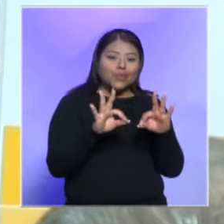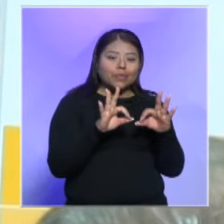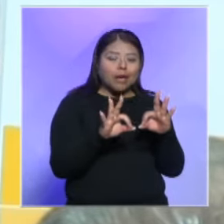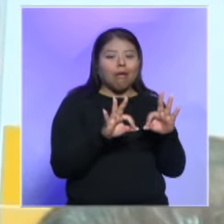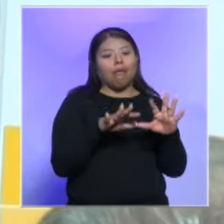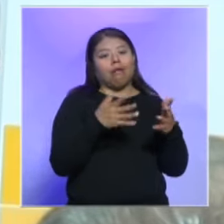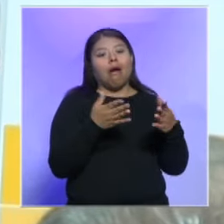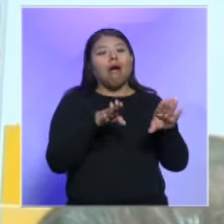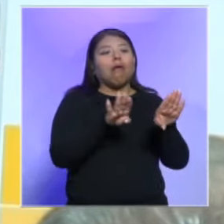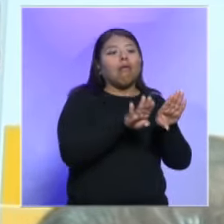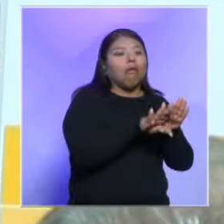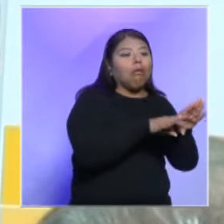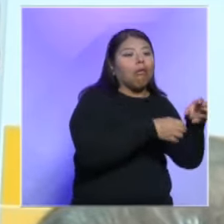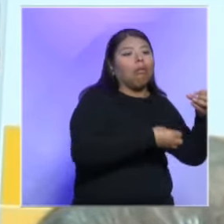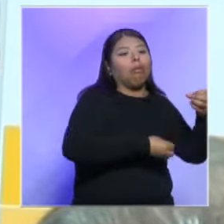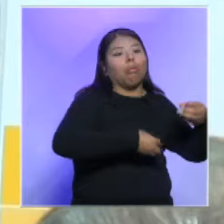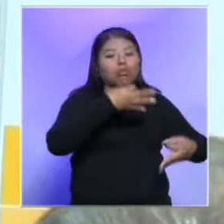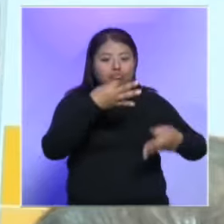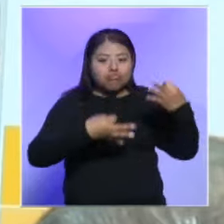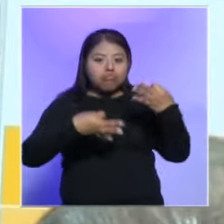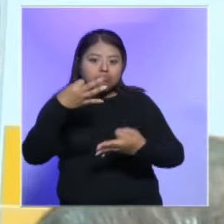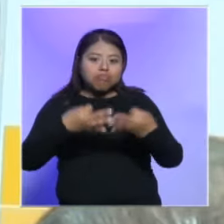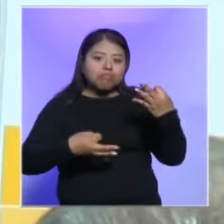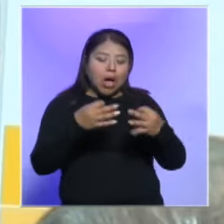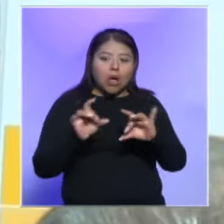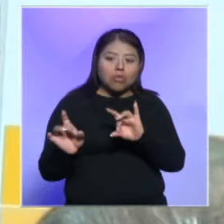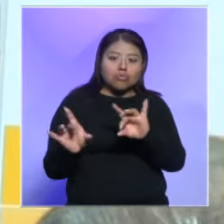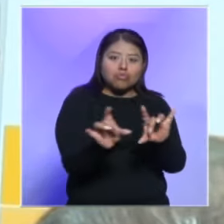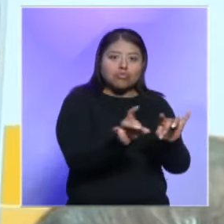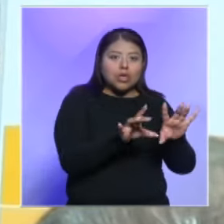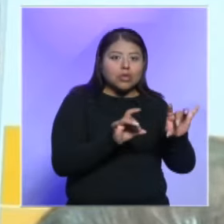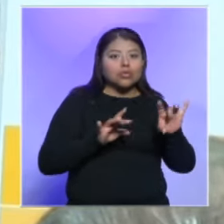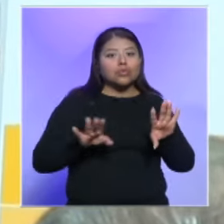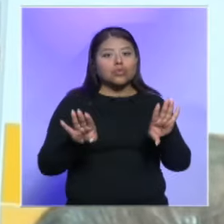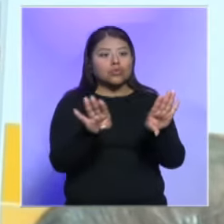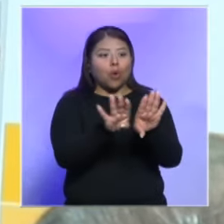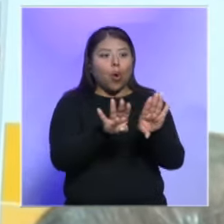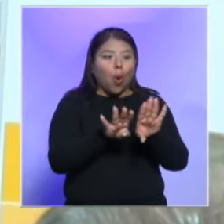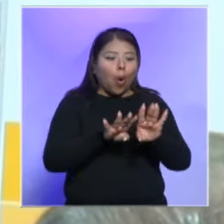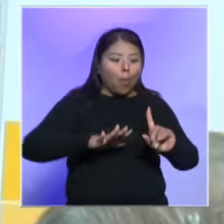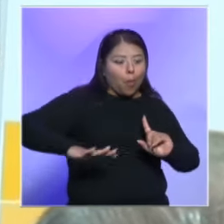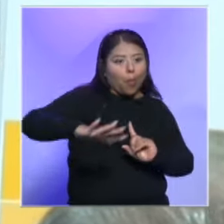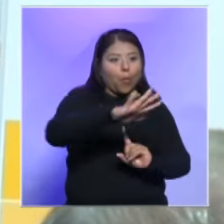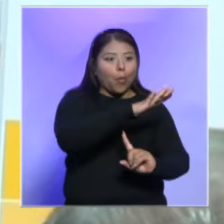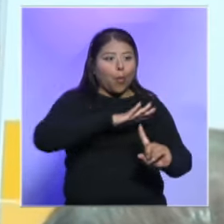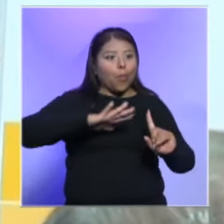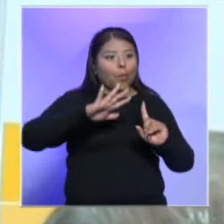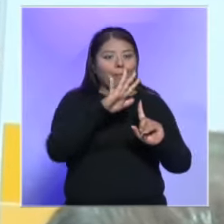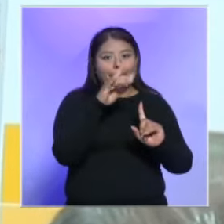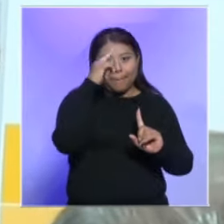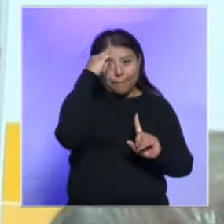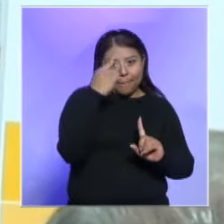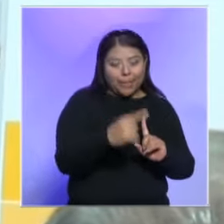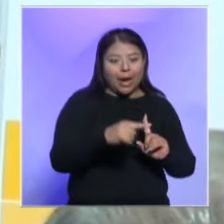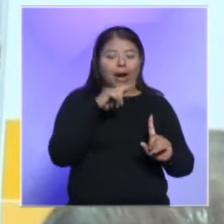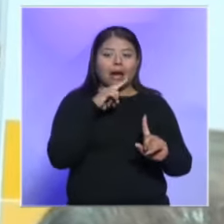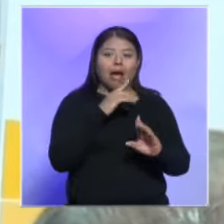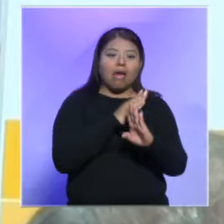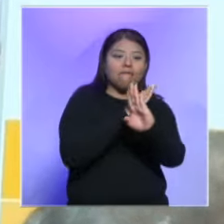la corte, las acciones de inconstitucionalidad que se presentaron para combatir pues el trato desigual que había